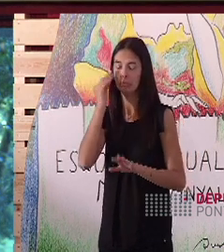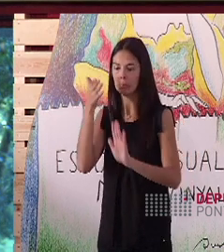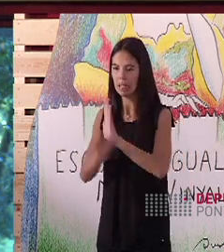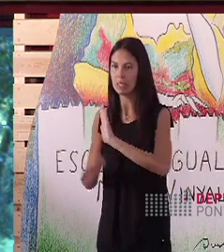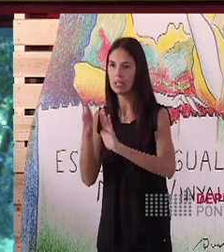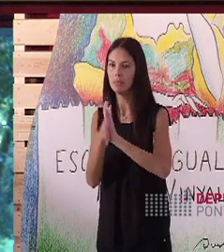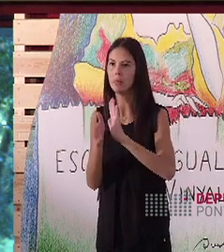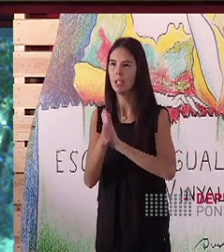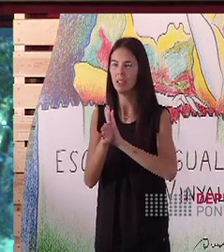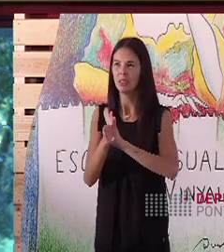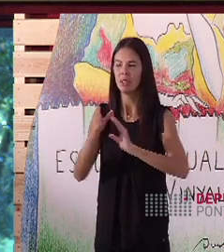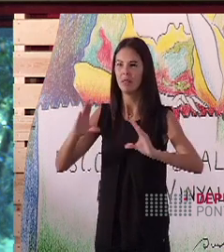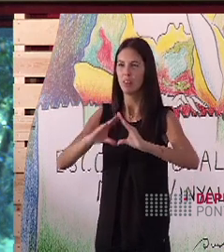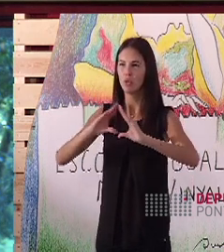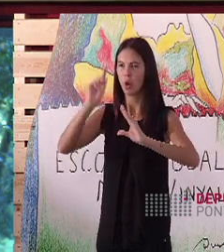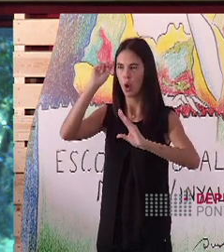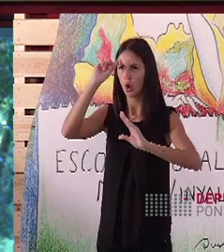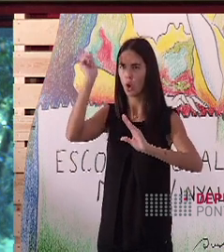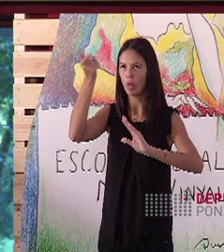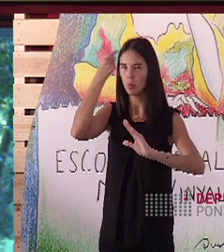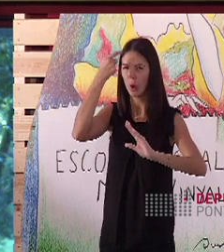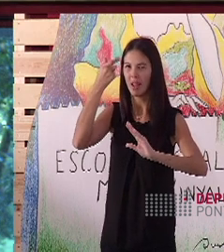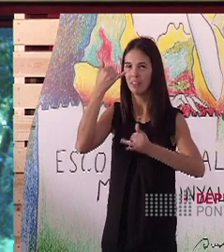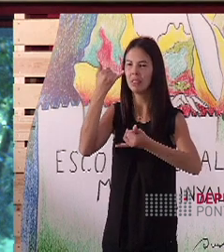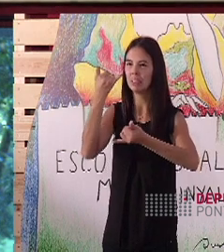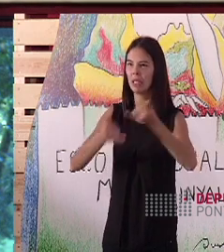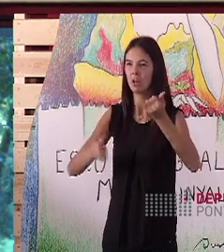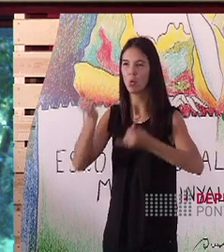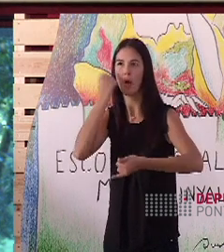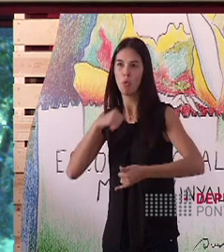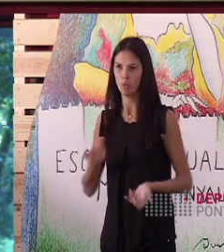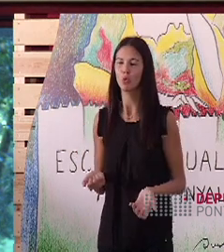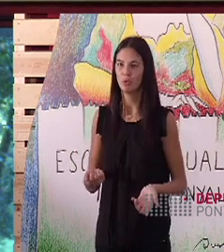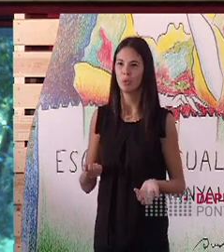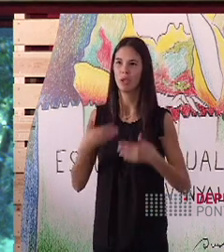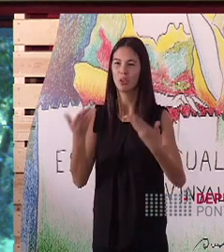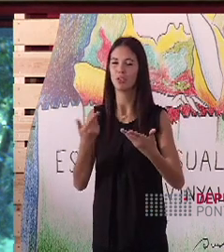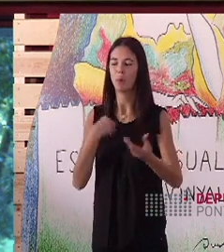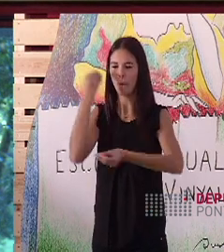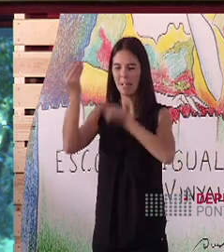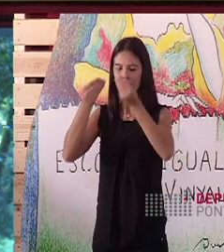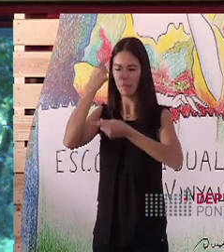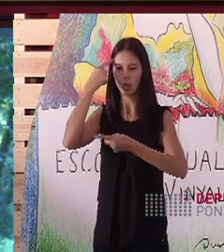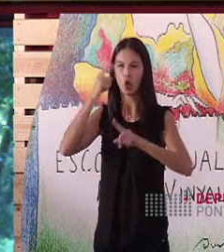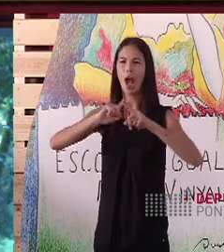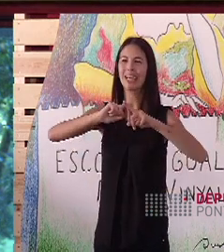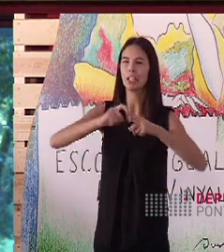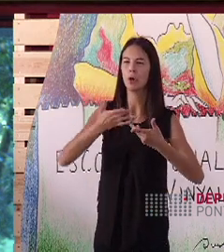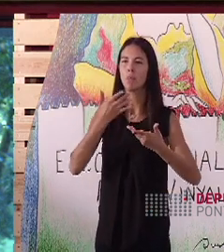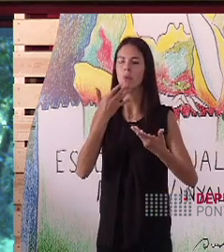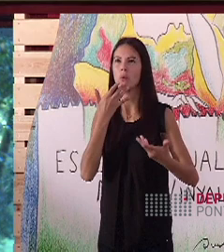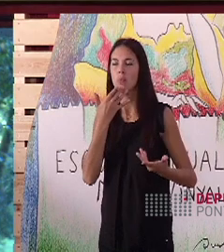feminismo conceptualizar es politizar. Y esa es una característica que tienen los pensamientos críticos.